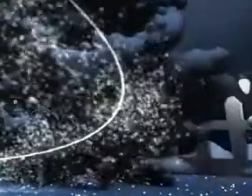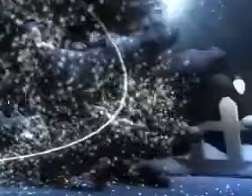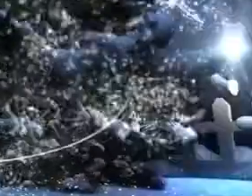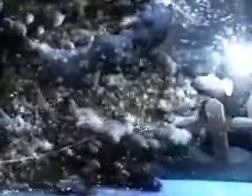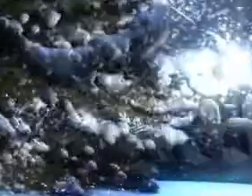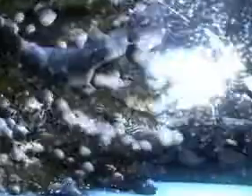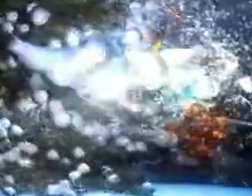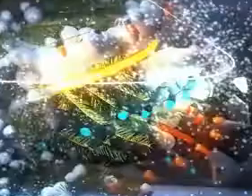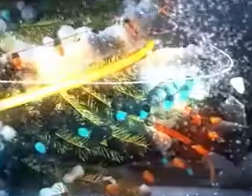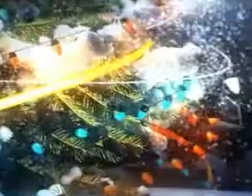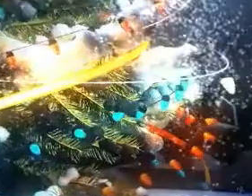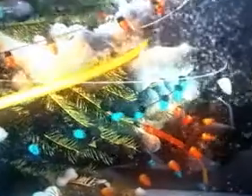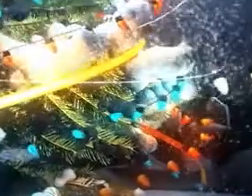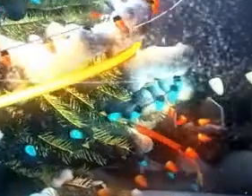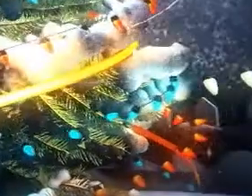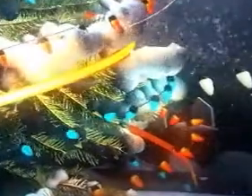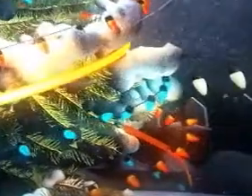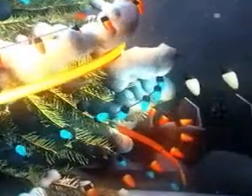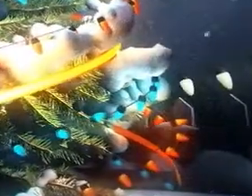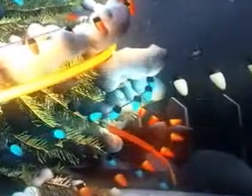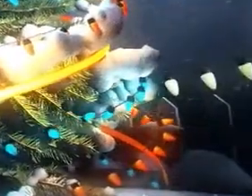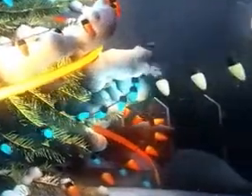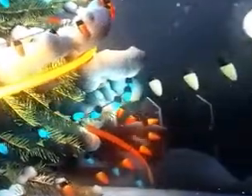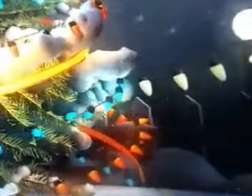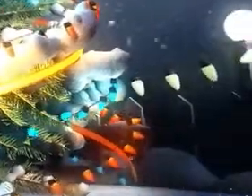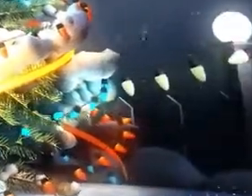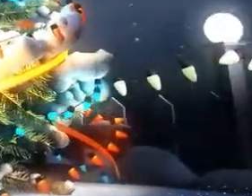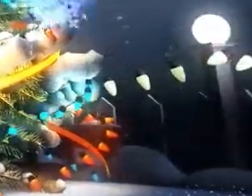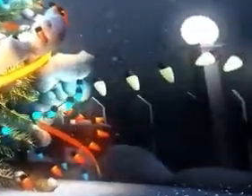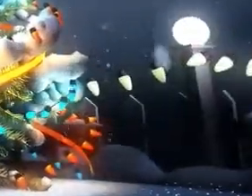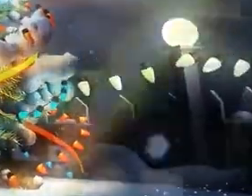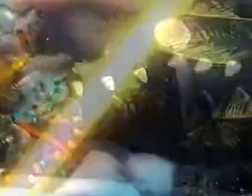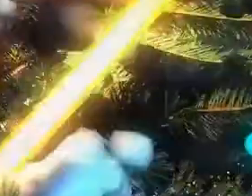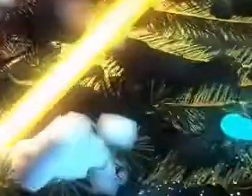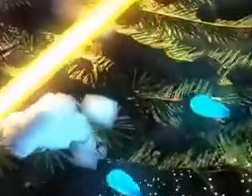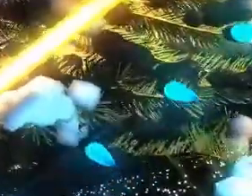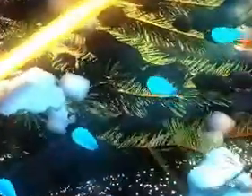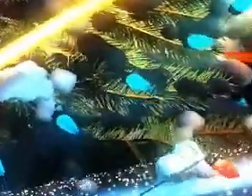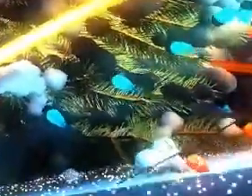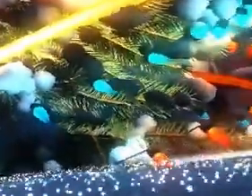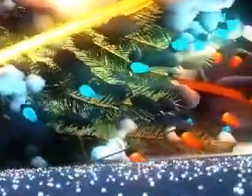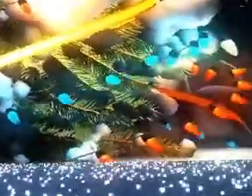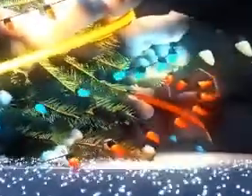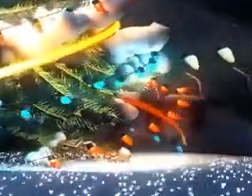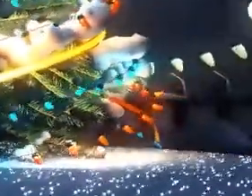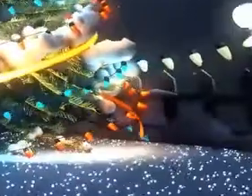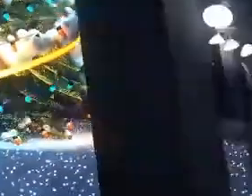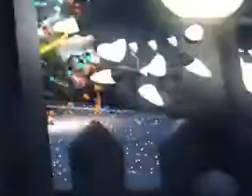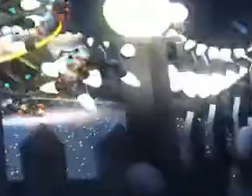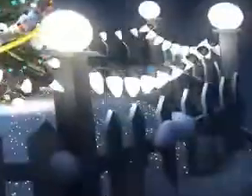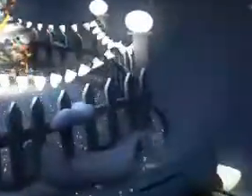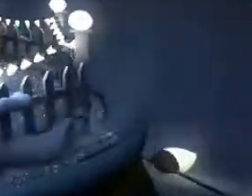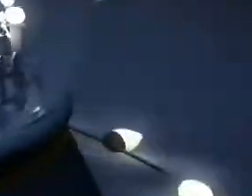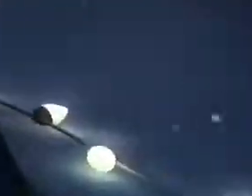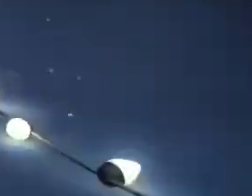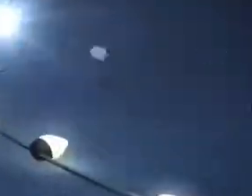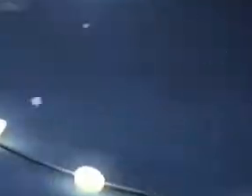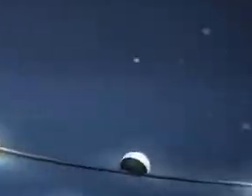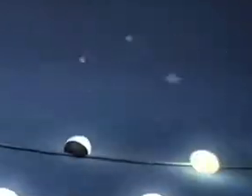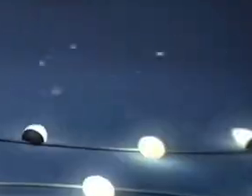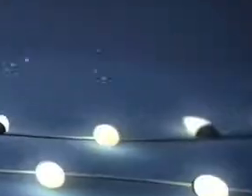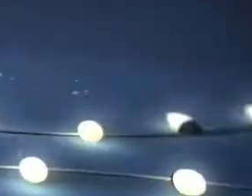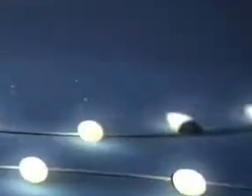No hay mejor adorno para el arbolito de Navidad que una sonrisa. No hay mejor regalo que encontrar bajo el arbolito el amor de nuestra familia.